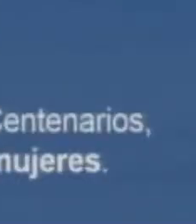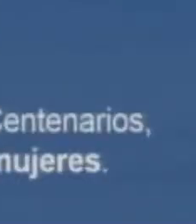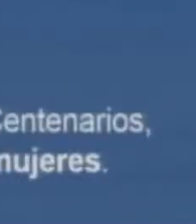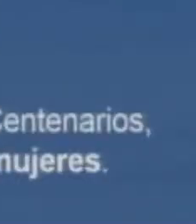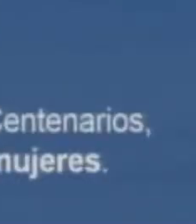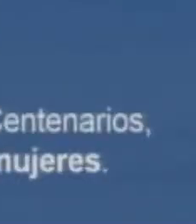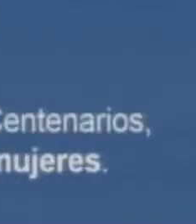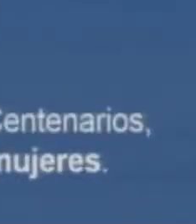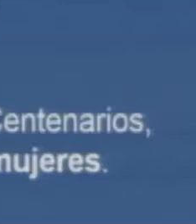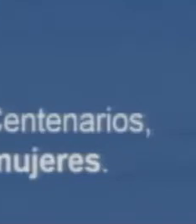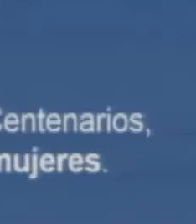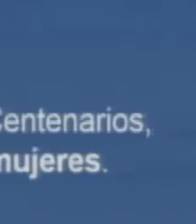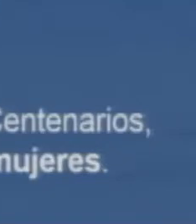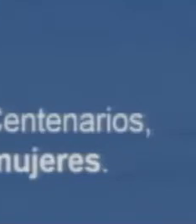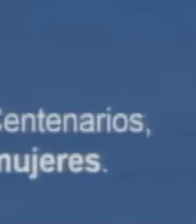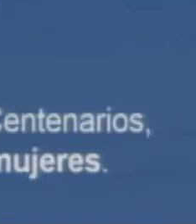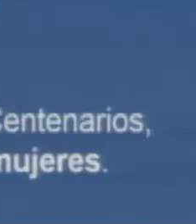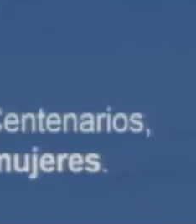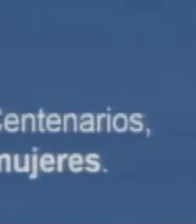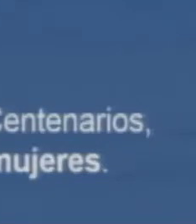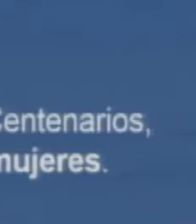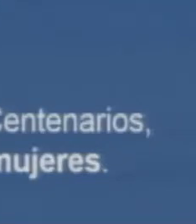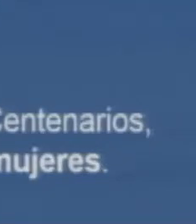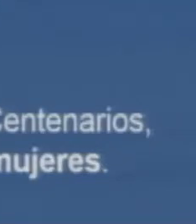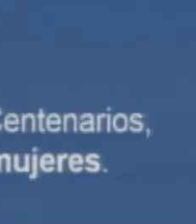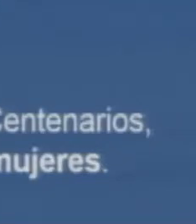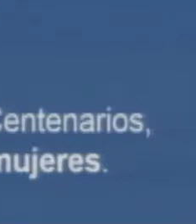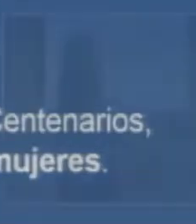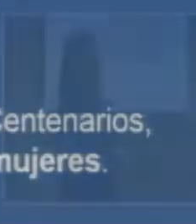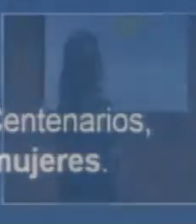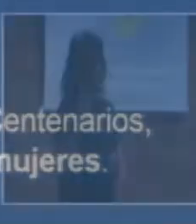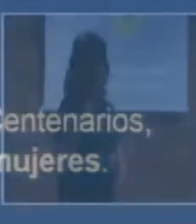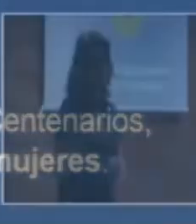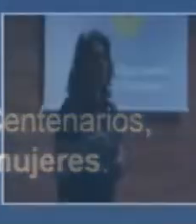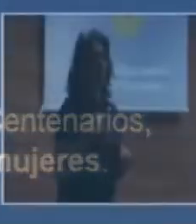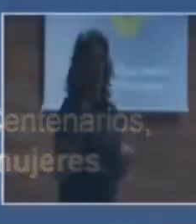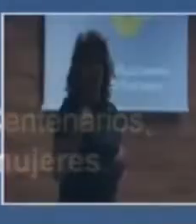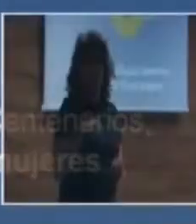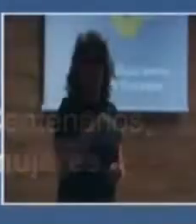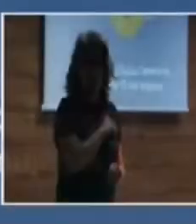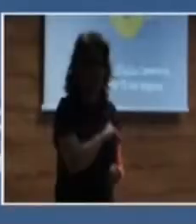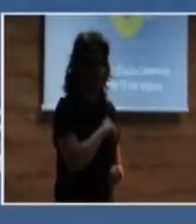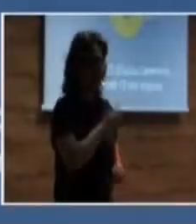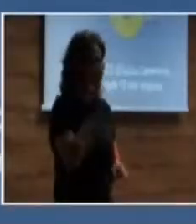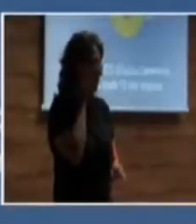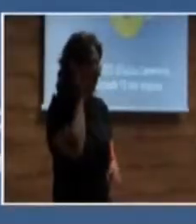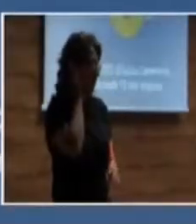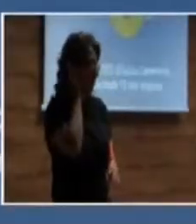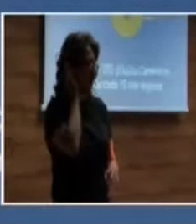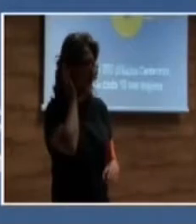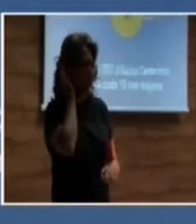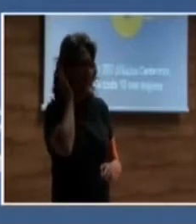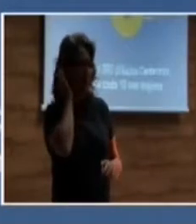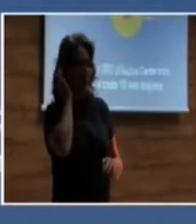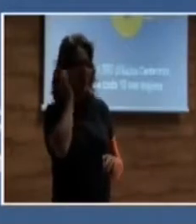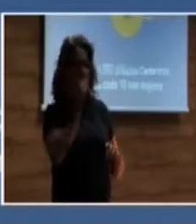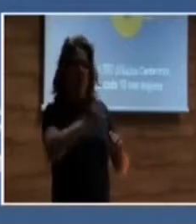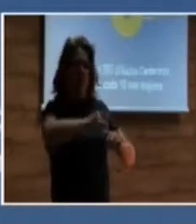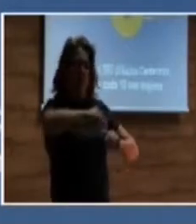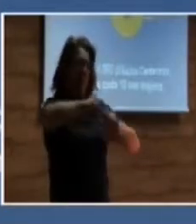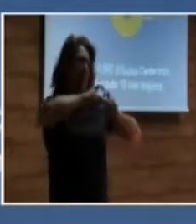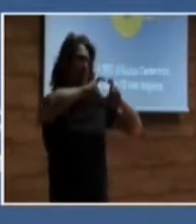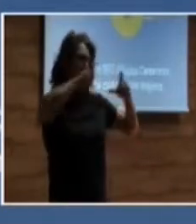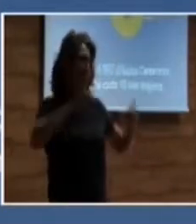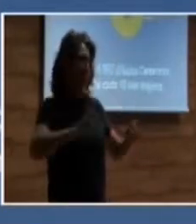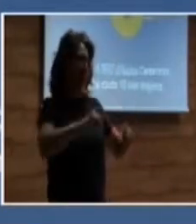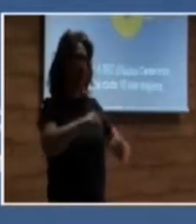Vemos cómo además la población claramente se diferencia, las mujeres claramente nos superan a los hombres,